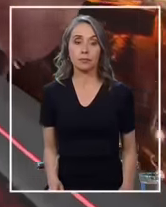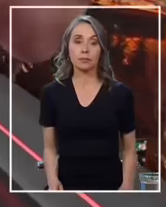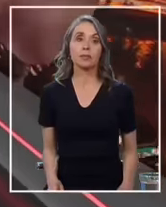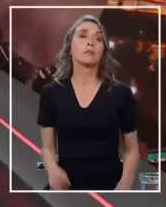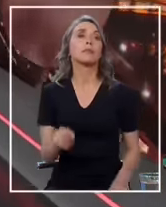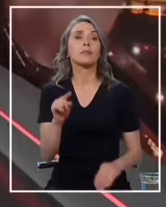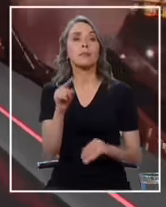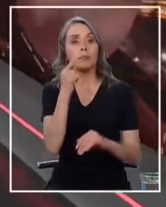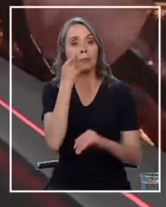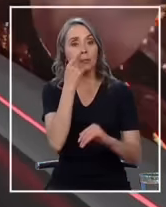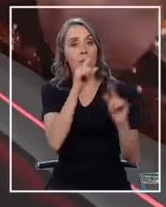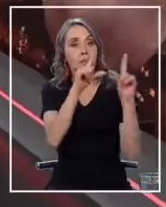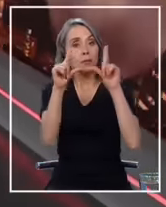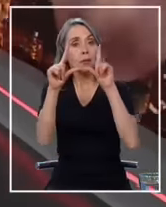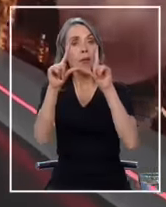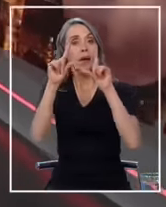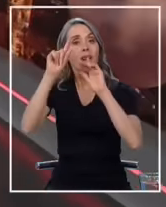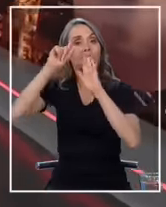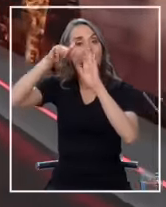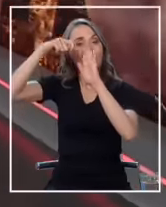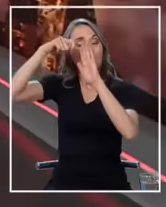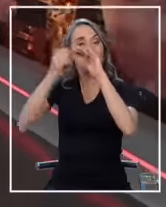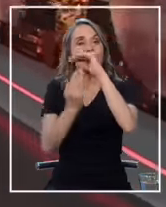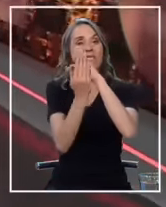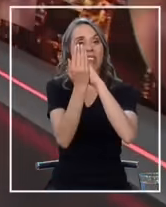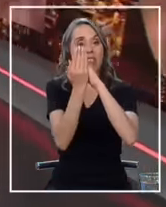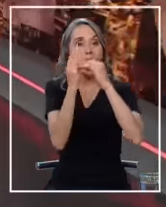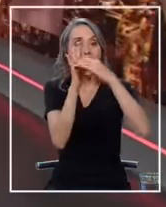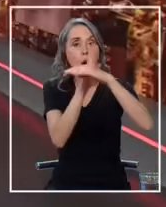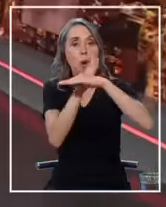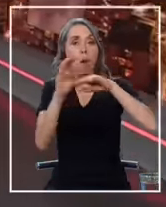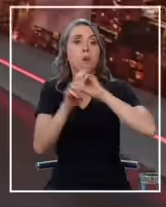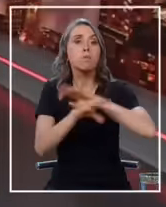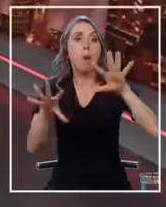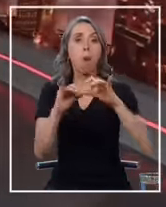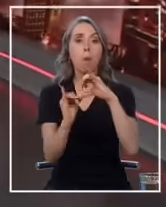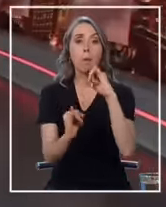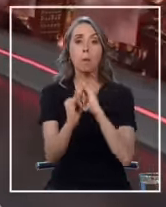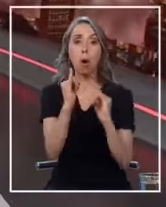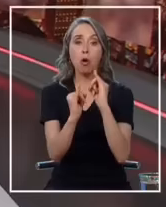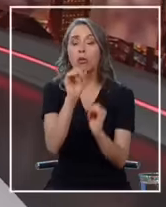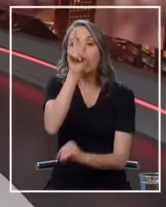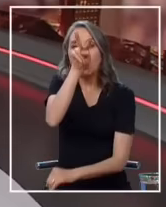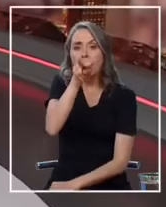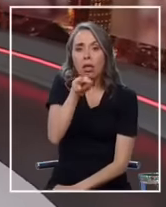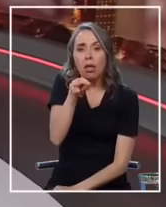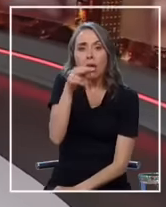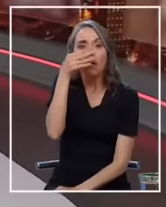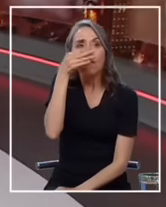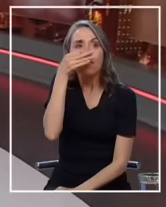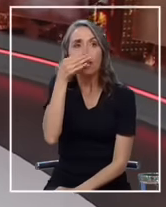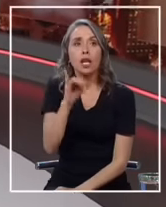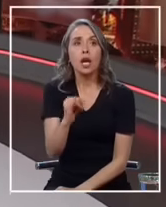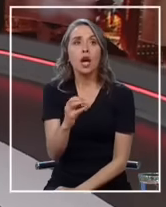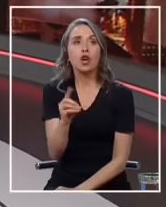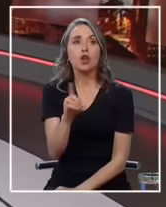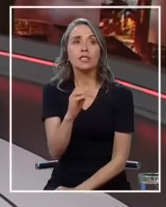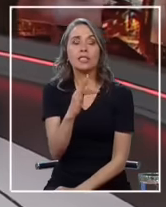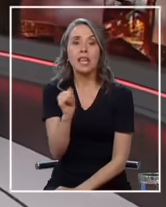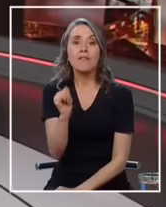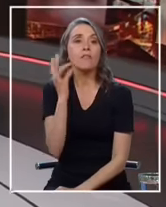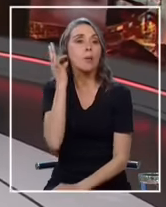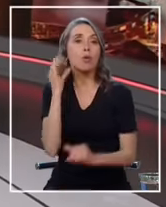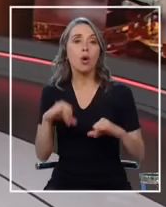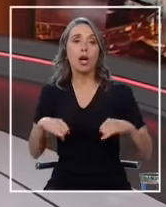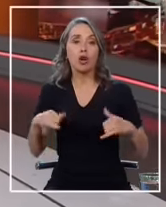Este video, que vamos a revisar, se ha hecho viral. En él se puede ver a Josefa, que